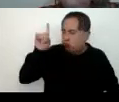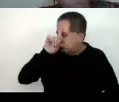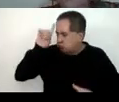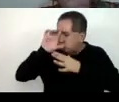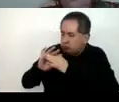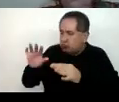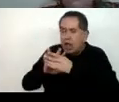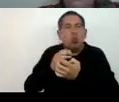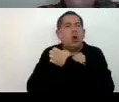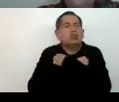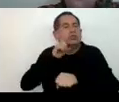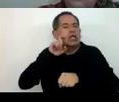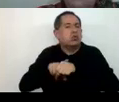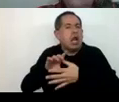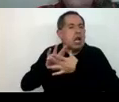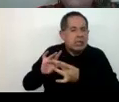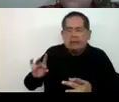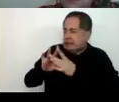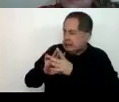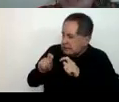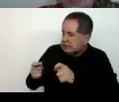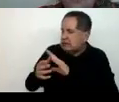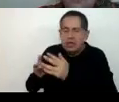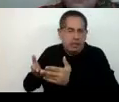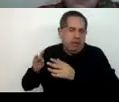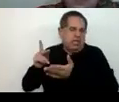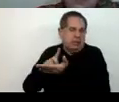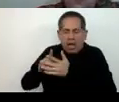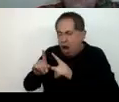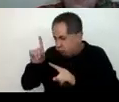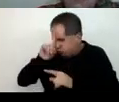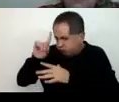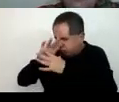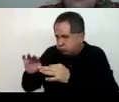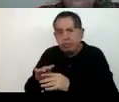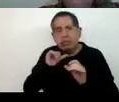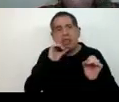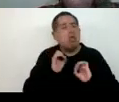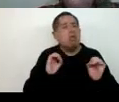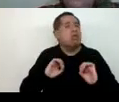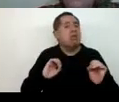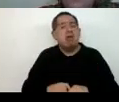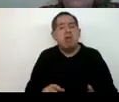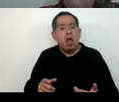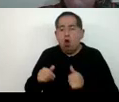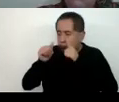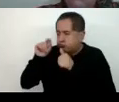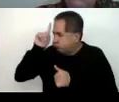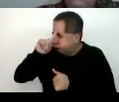sexual temprana, de acuerdo a la discapacidad que tengan, el no haber recibido una atención